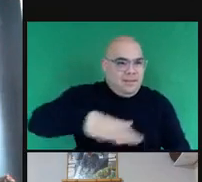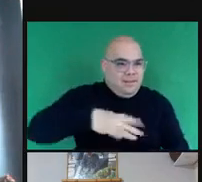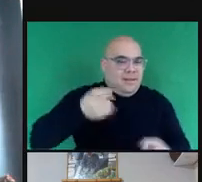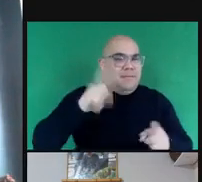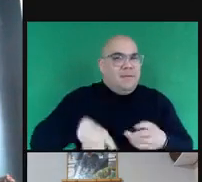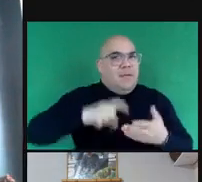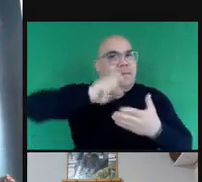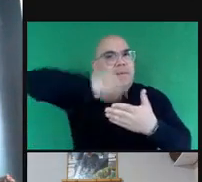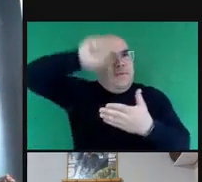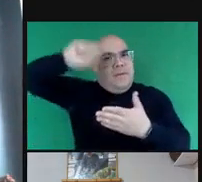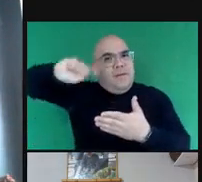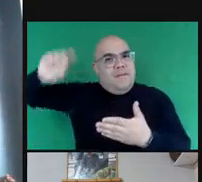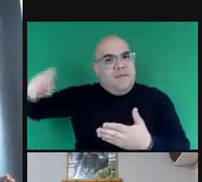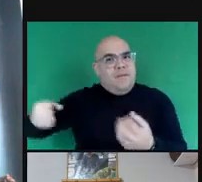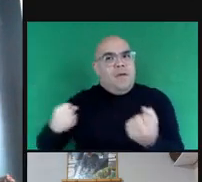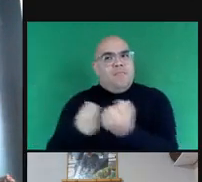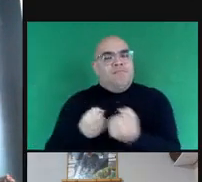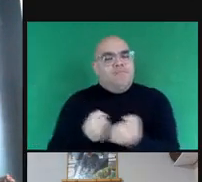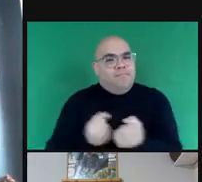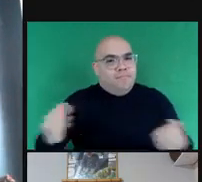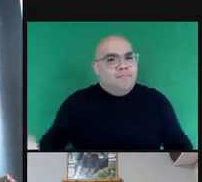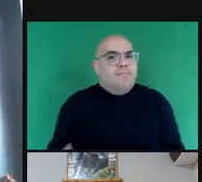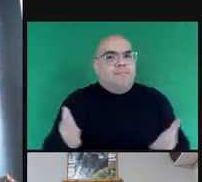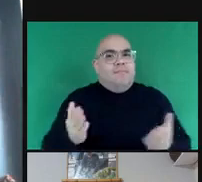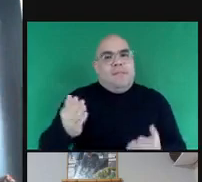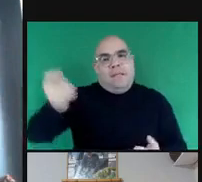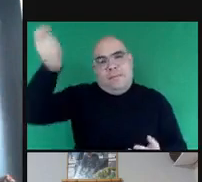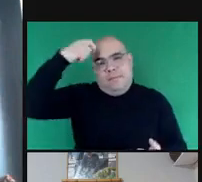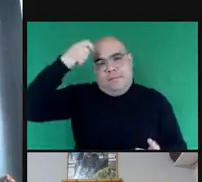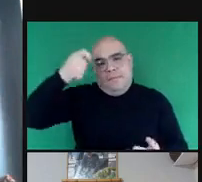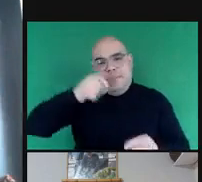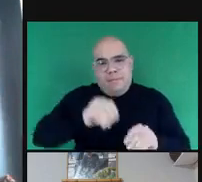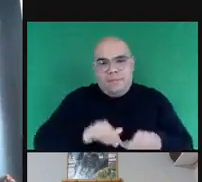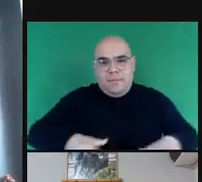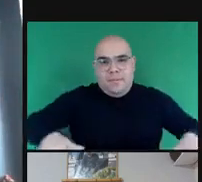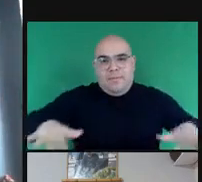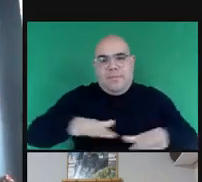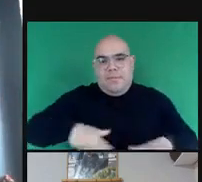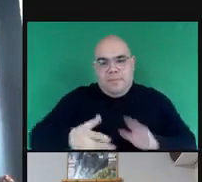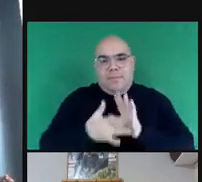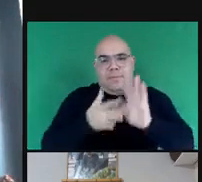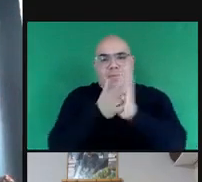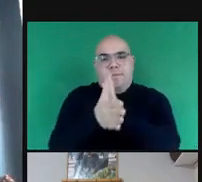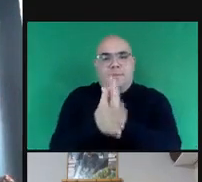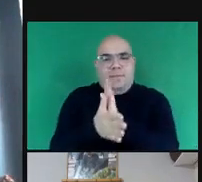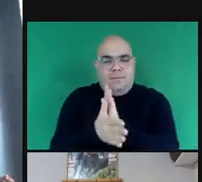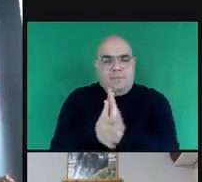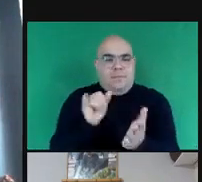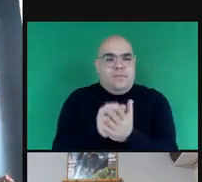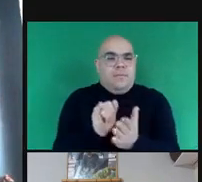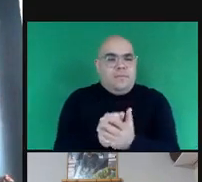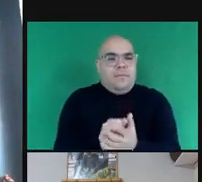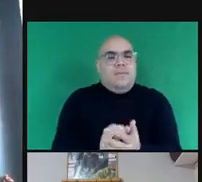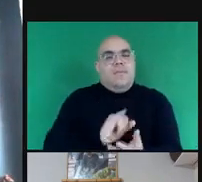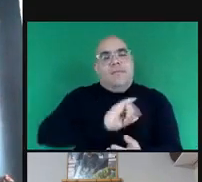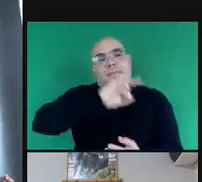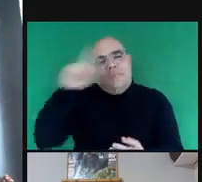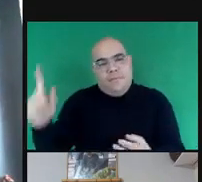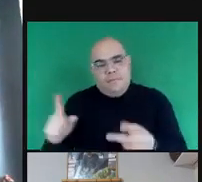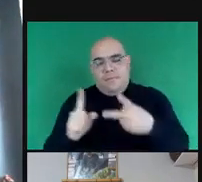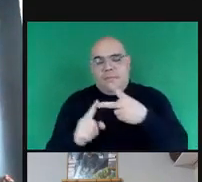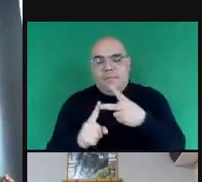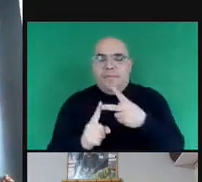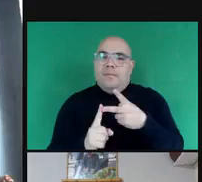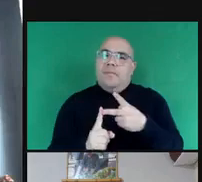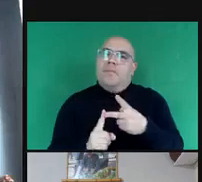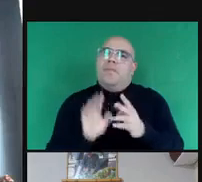o contribuyen a las memorias de estos territorios patrimoniales? Y pues de pronto hay un extra.